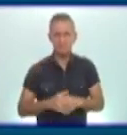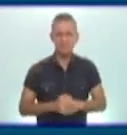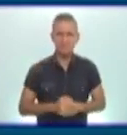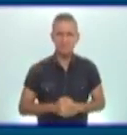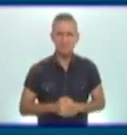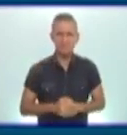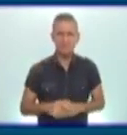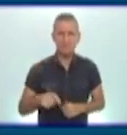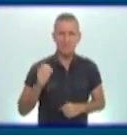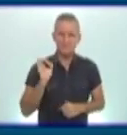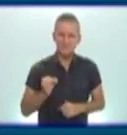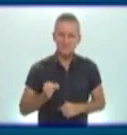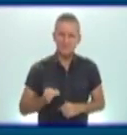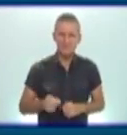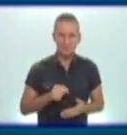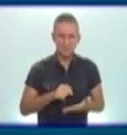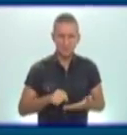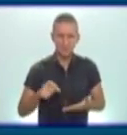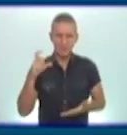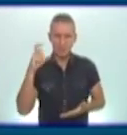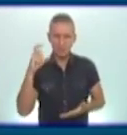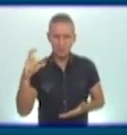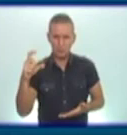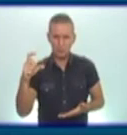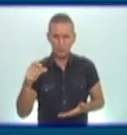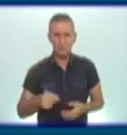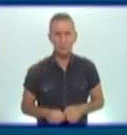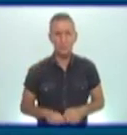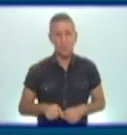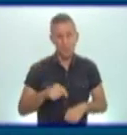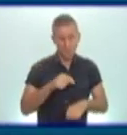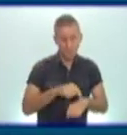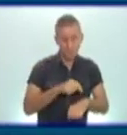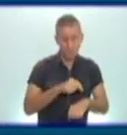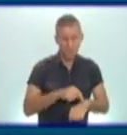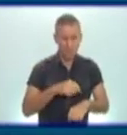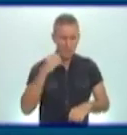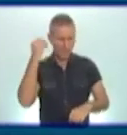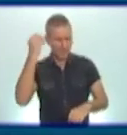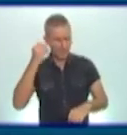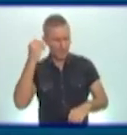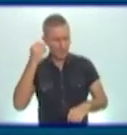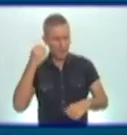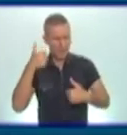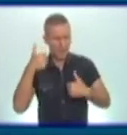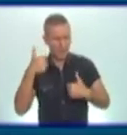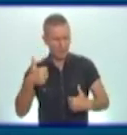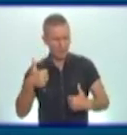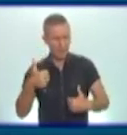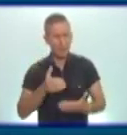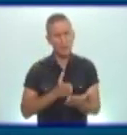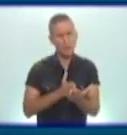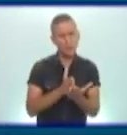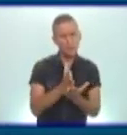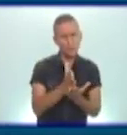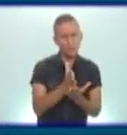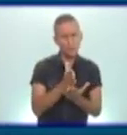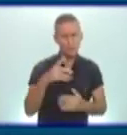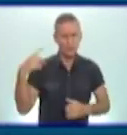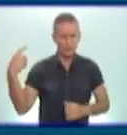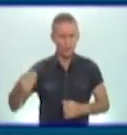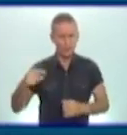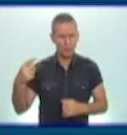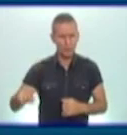C. Muy bien, breve tiempo para que puedan analizar bien la diapositiva y continuar